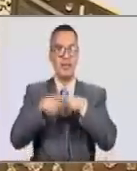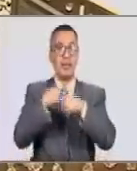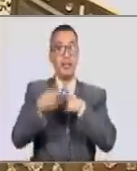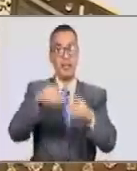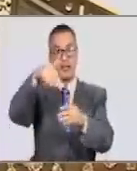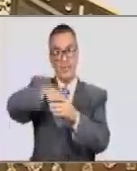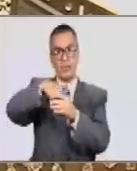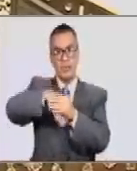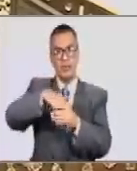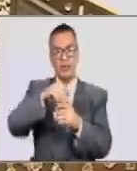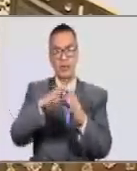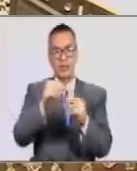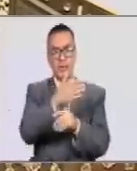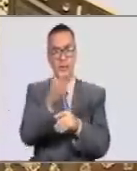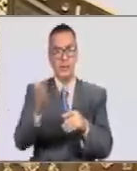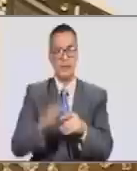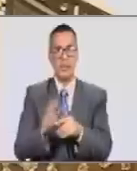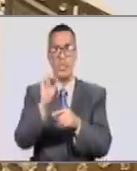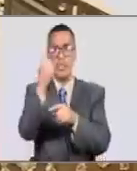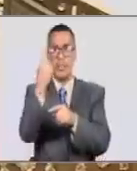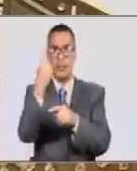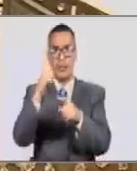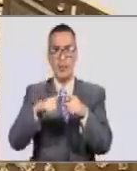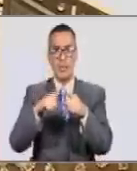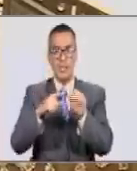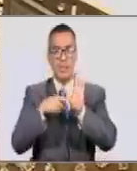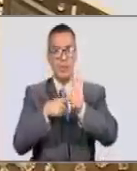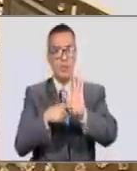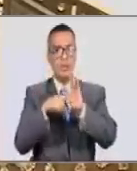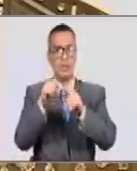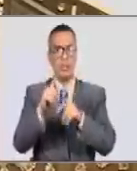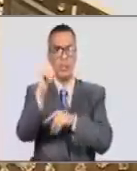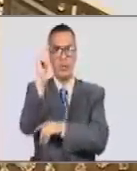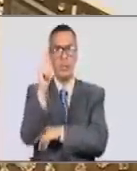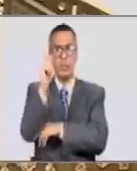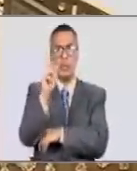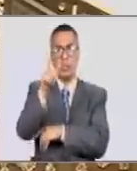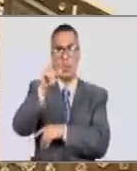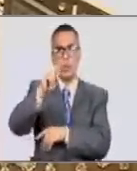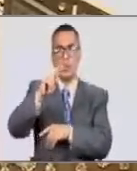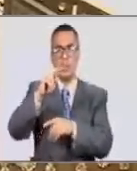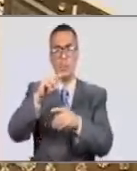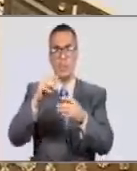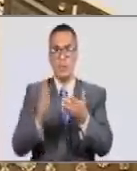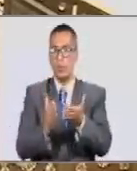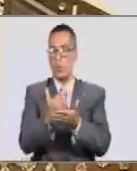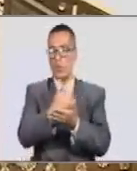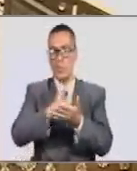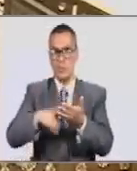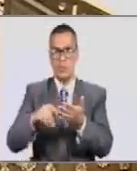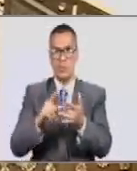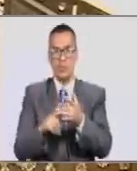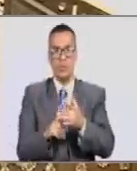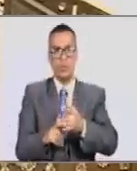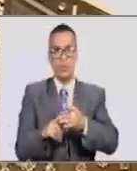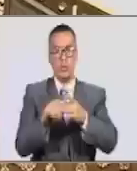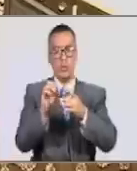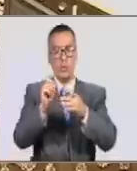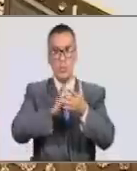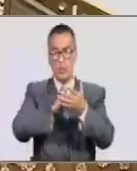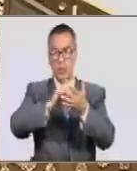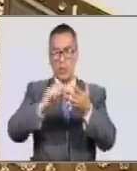votar. Primero voy a votar la propuesta del diputado Rondero de supresión del